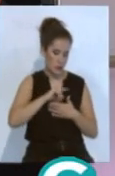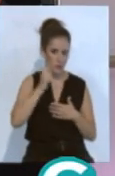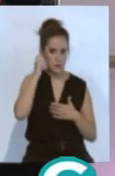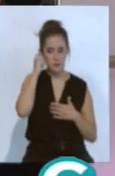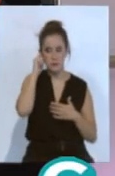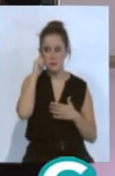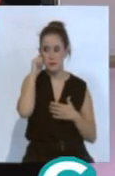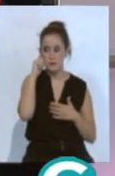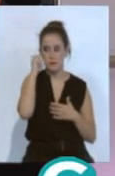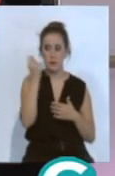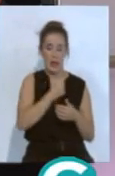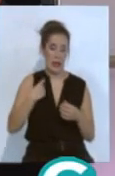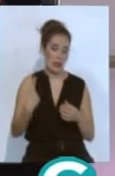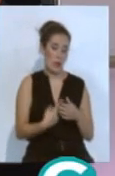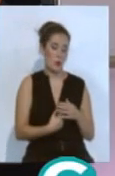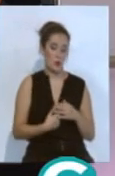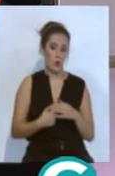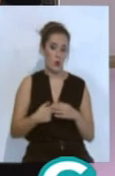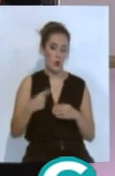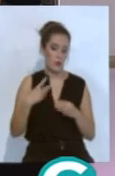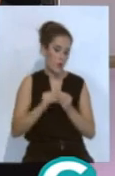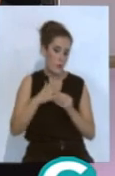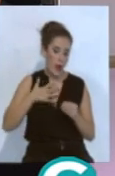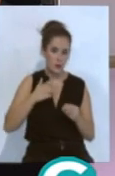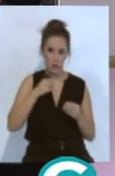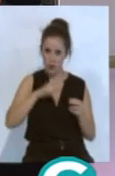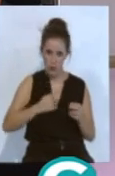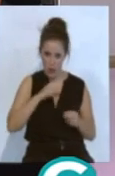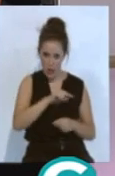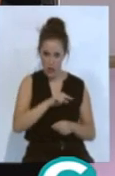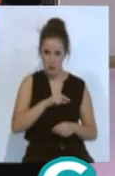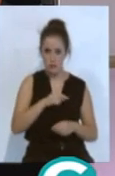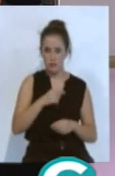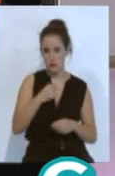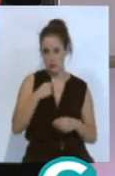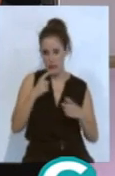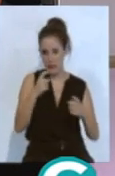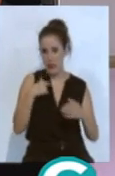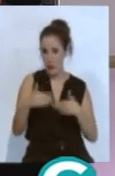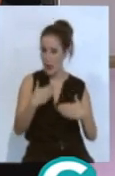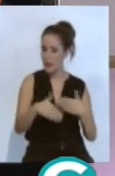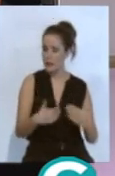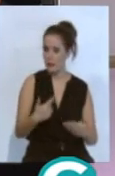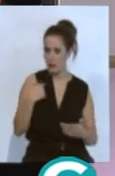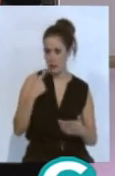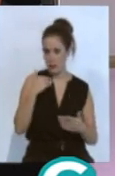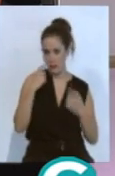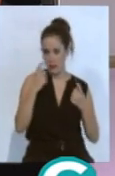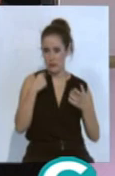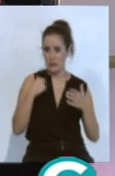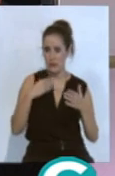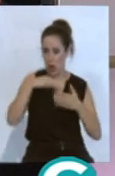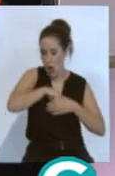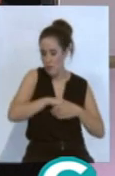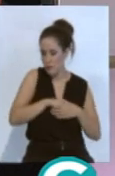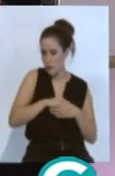Eso viene de claro que cada uno es... cada uno, y yo no soy él. Yo lo que tengo que intentar es que esto vaya para adelante y que llegue lo más hondo posible a la